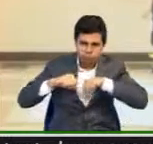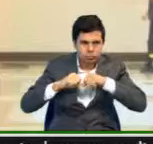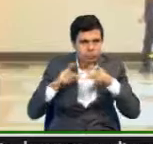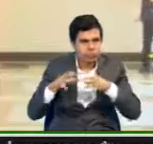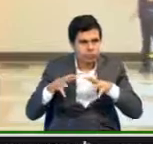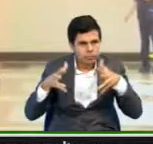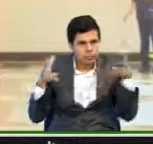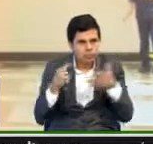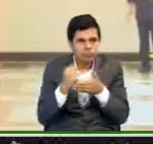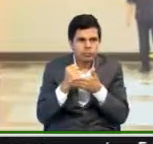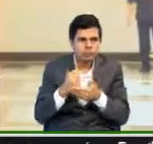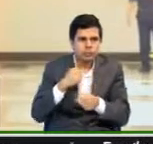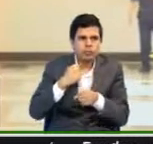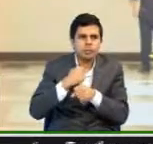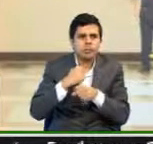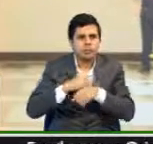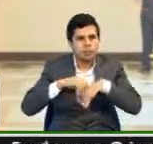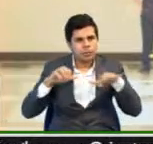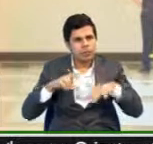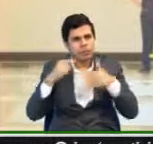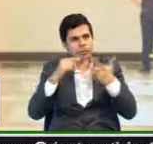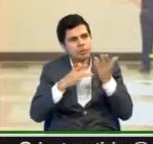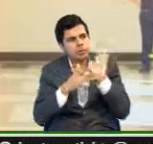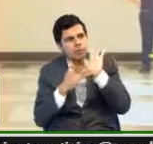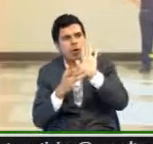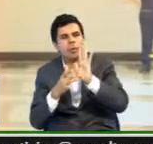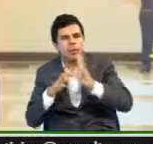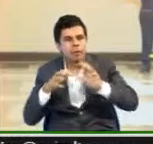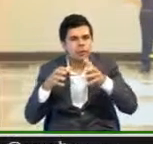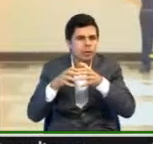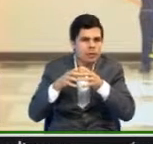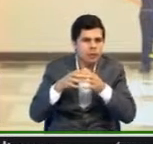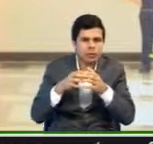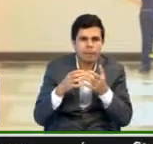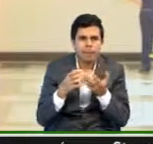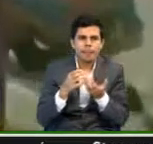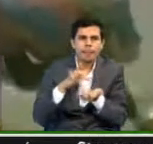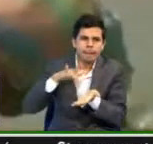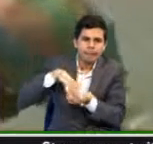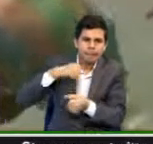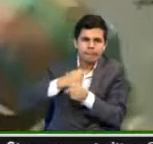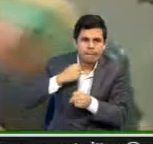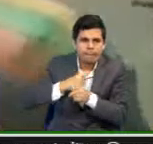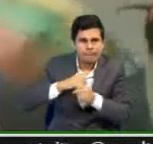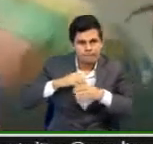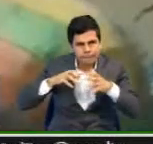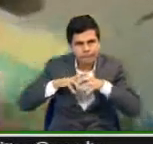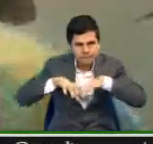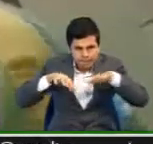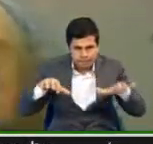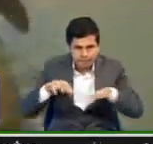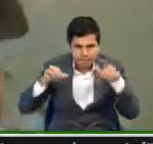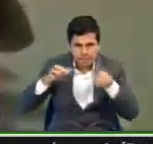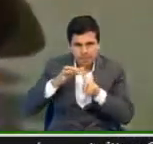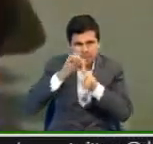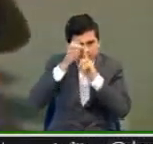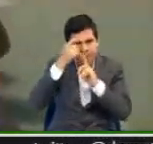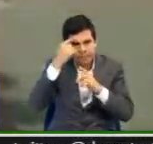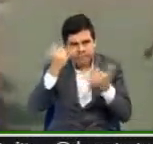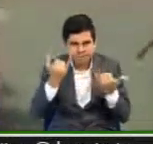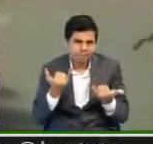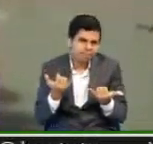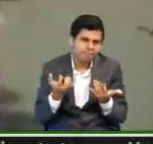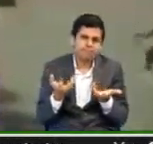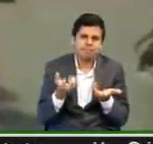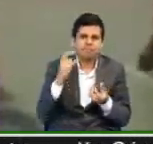la fuerza pública, por si hay necesidad de trasladarnos a Norte de Santander. De lo contrario, si se presenta que la Cruz Roja ya está adelantando allá en Cúcuta